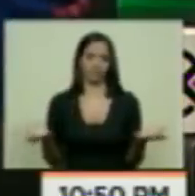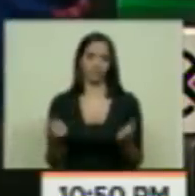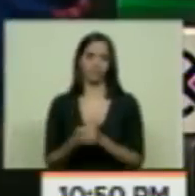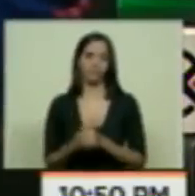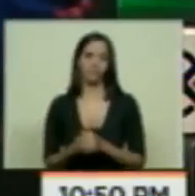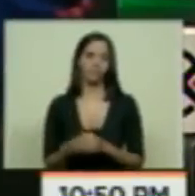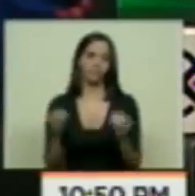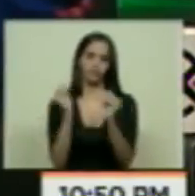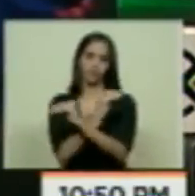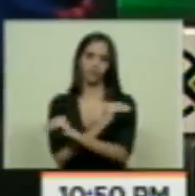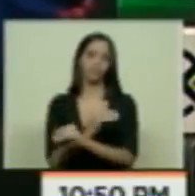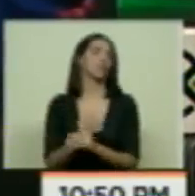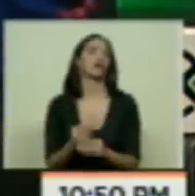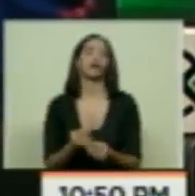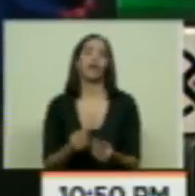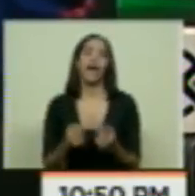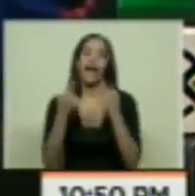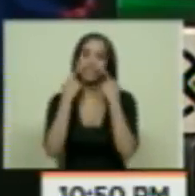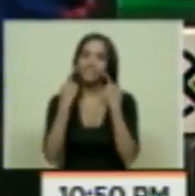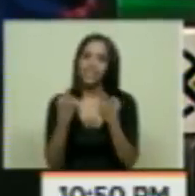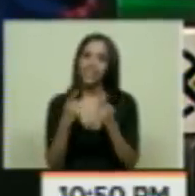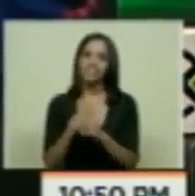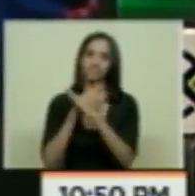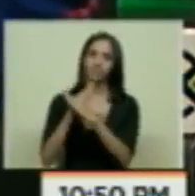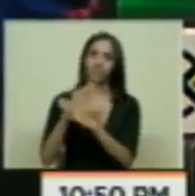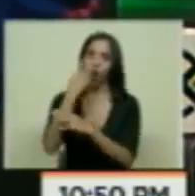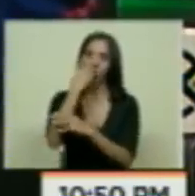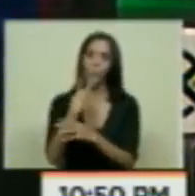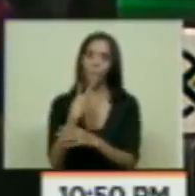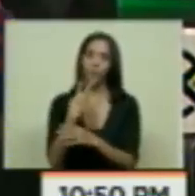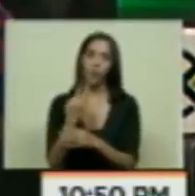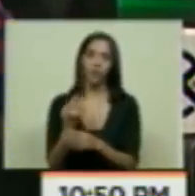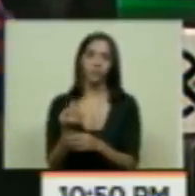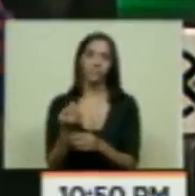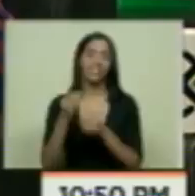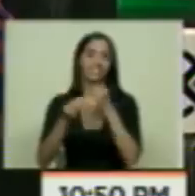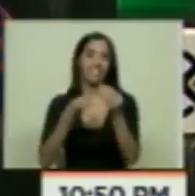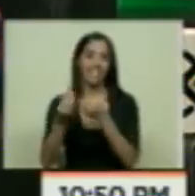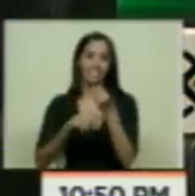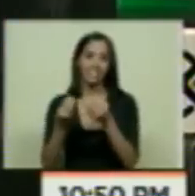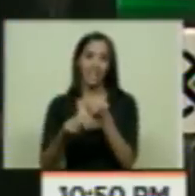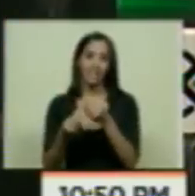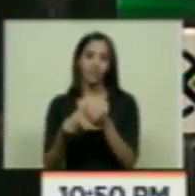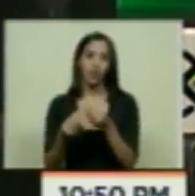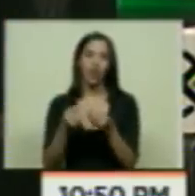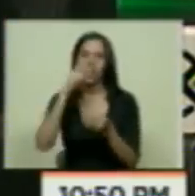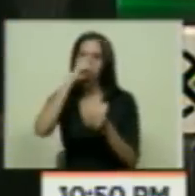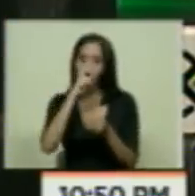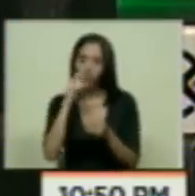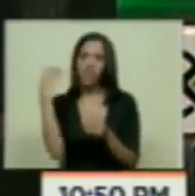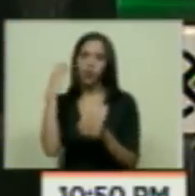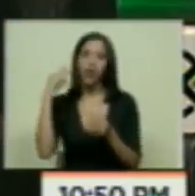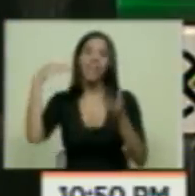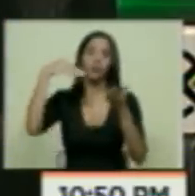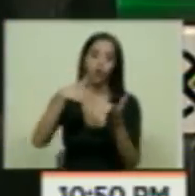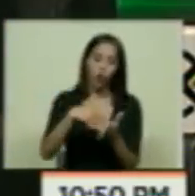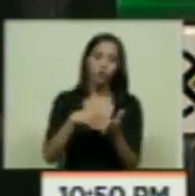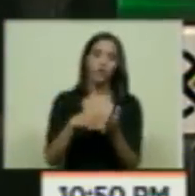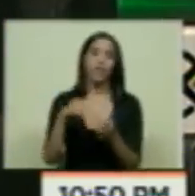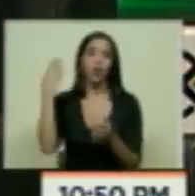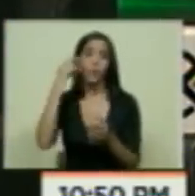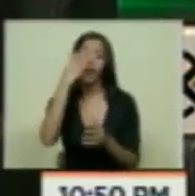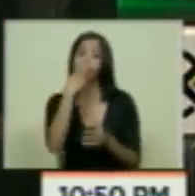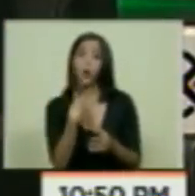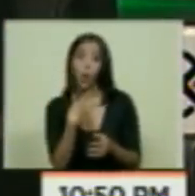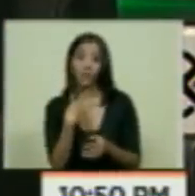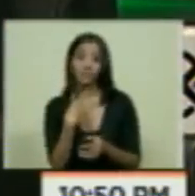esa porofobia, ¿verdad?, que se está generando de el odio de los colombianos en contra de los colombianos pobres,